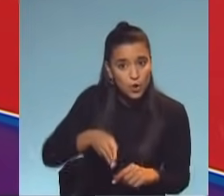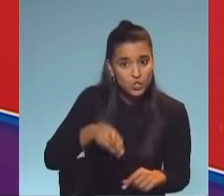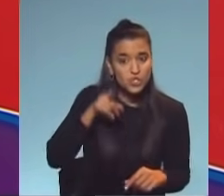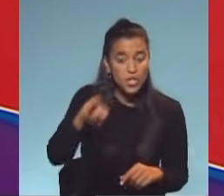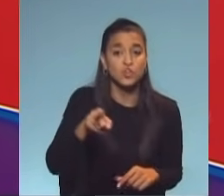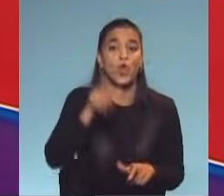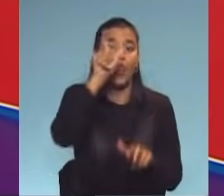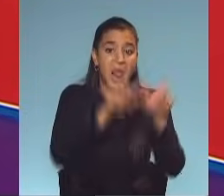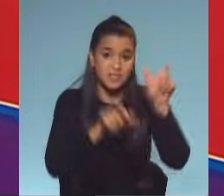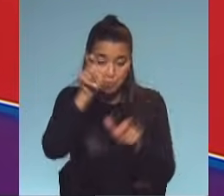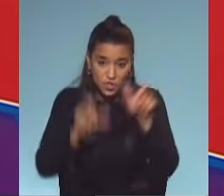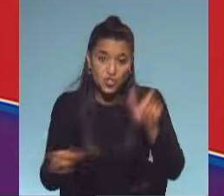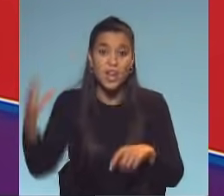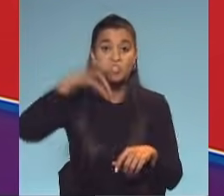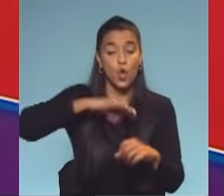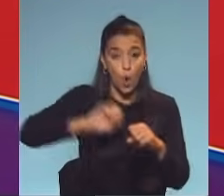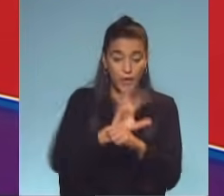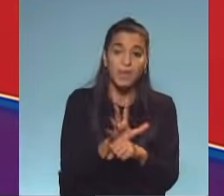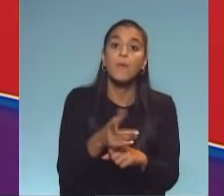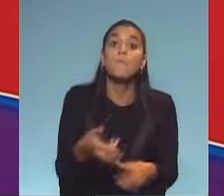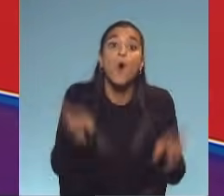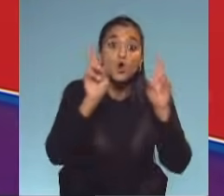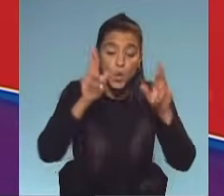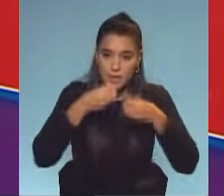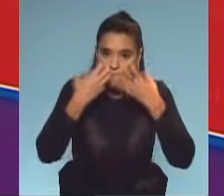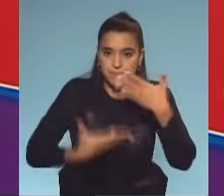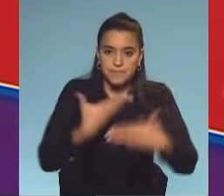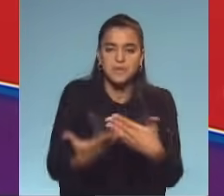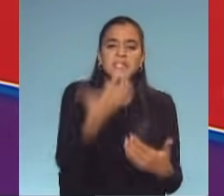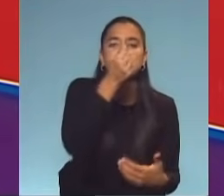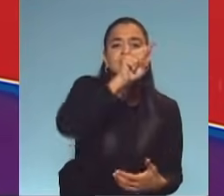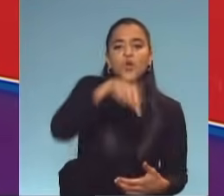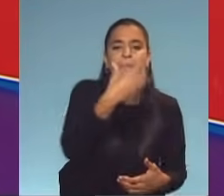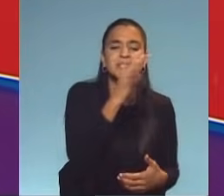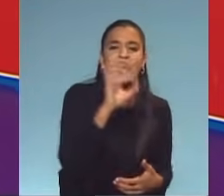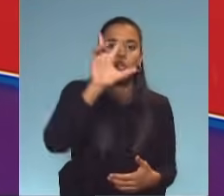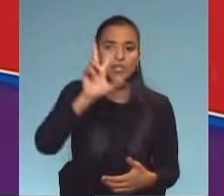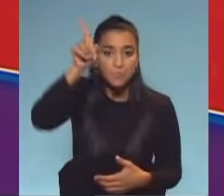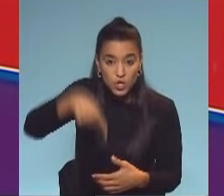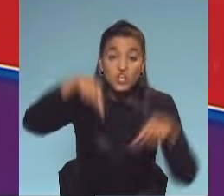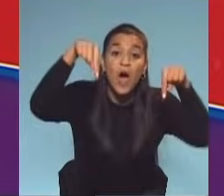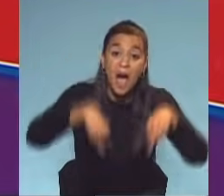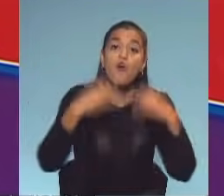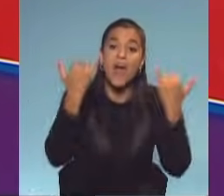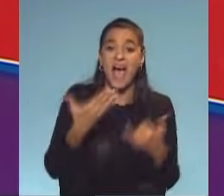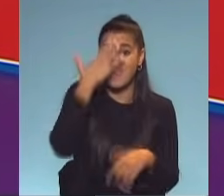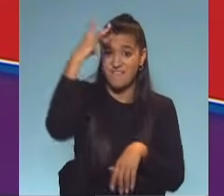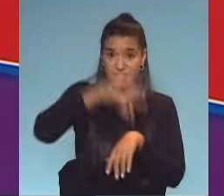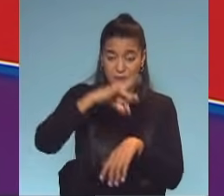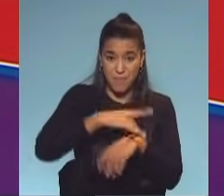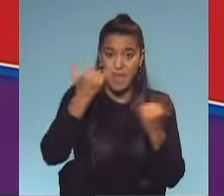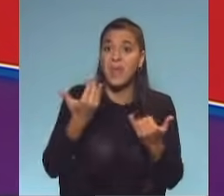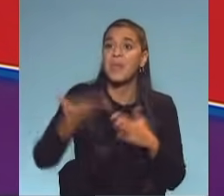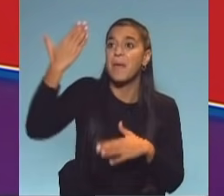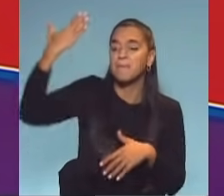91,7% de las personas que tuvo COVID afortunadamente se recuperó. El 6,03% están cursando la enfermedad desde el